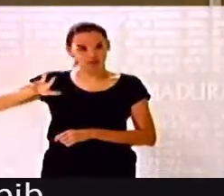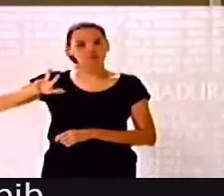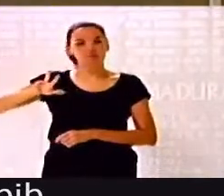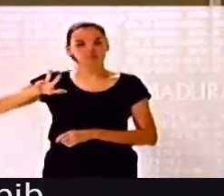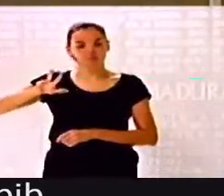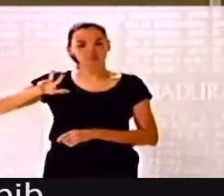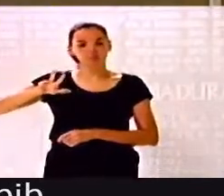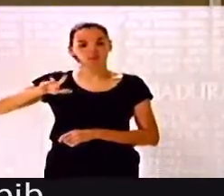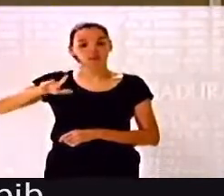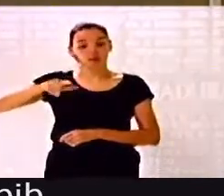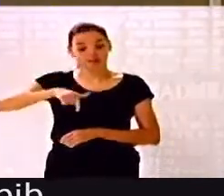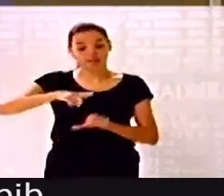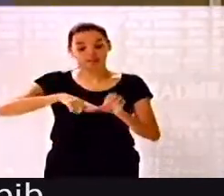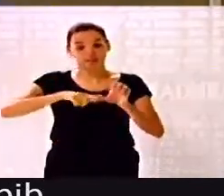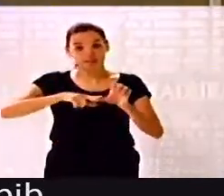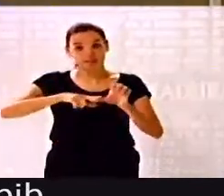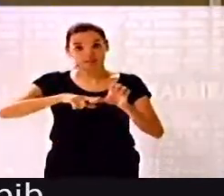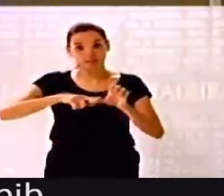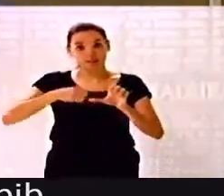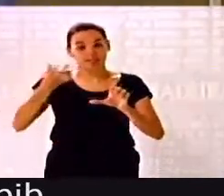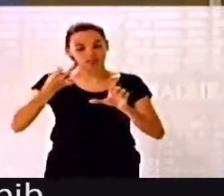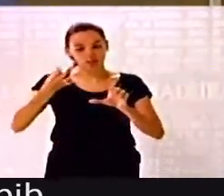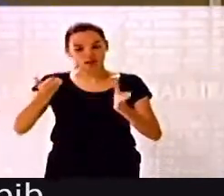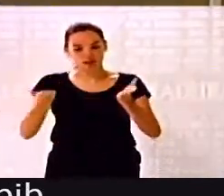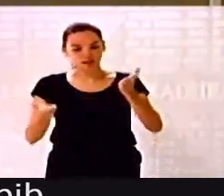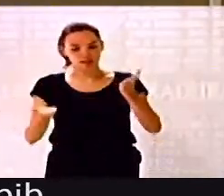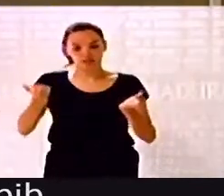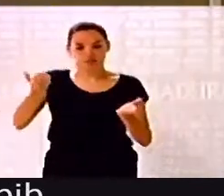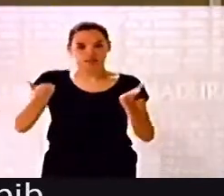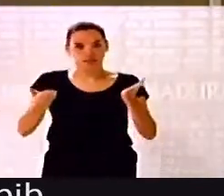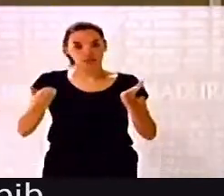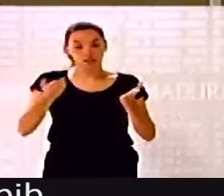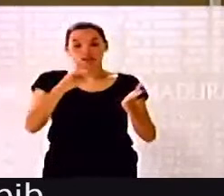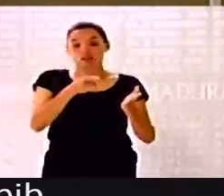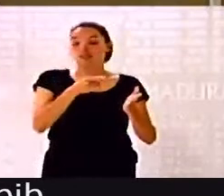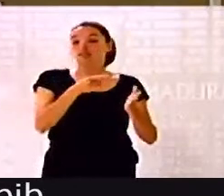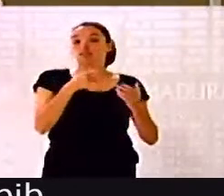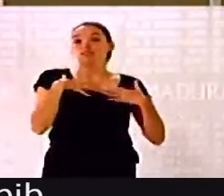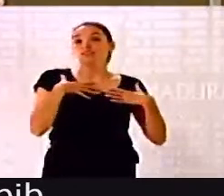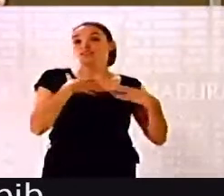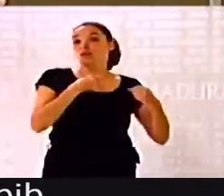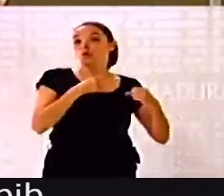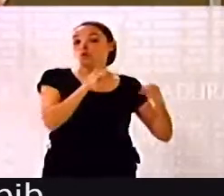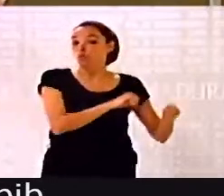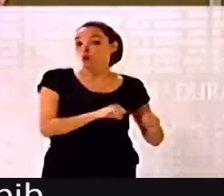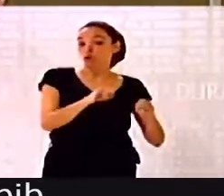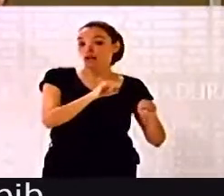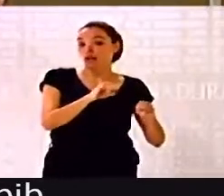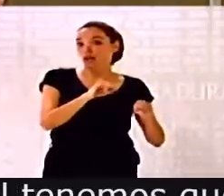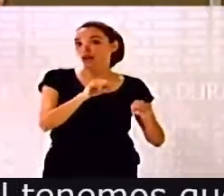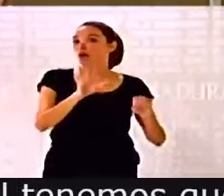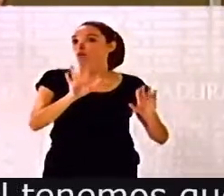Nosotros tenemos que conseguir un difícil equilibrio entre la protección de la salud y el desarrollo económico.